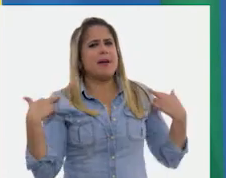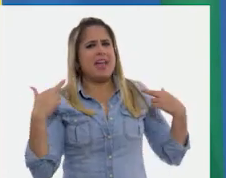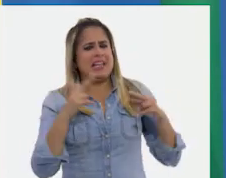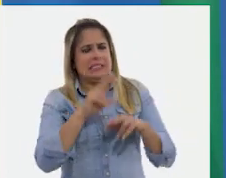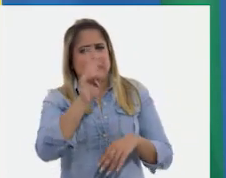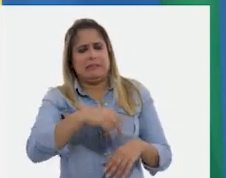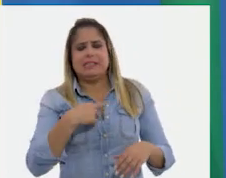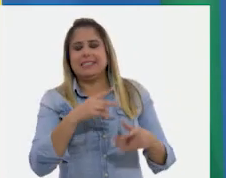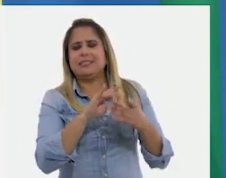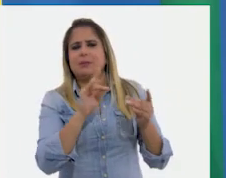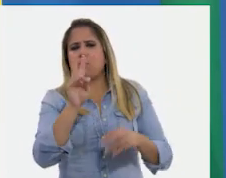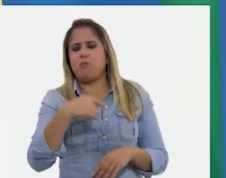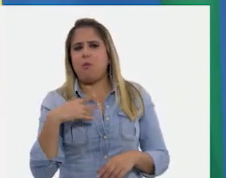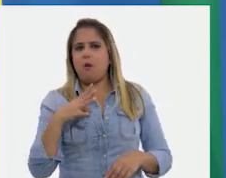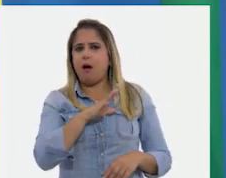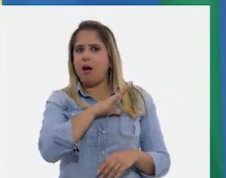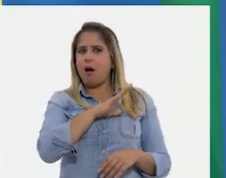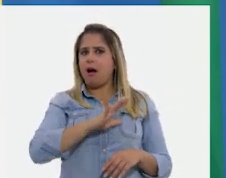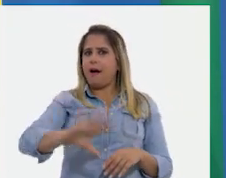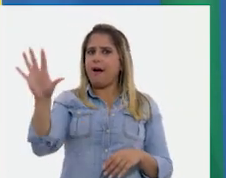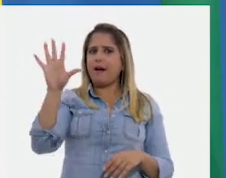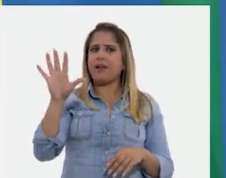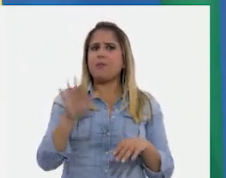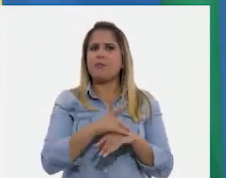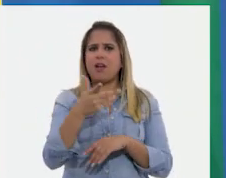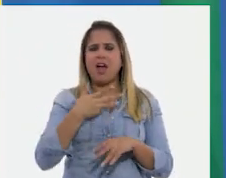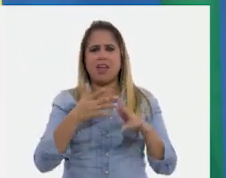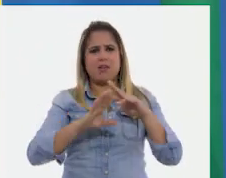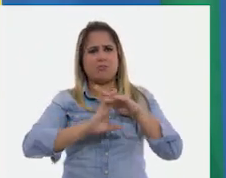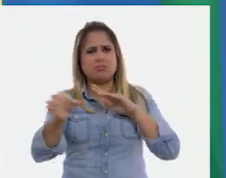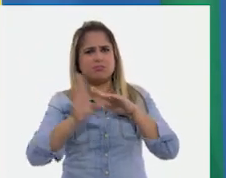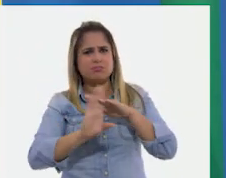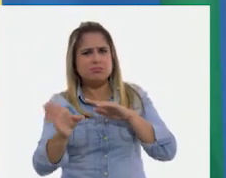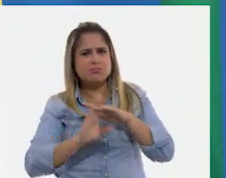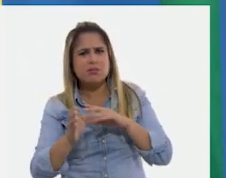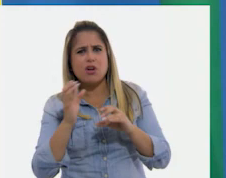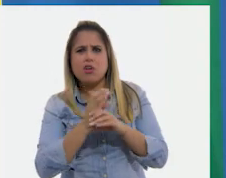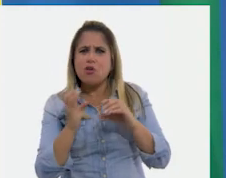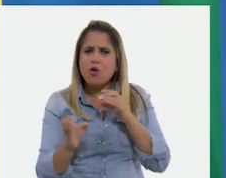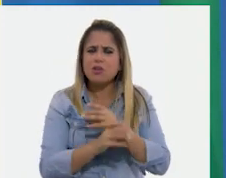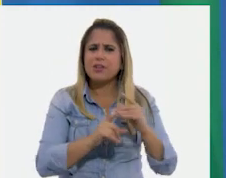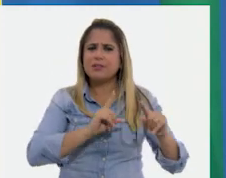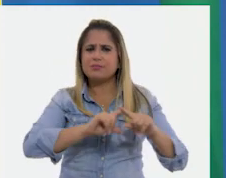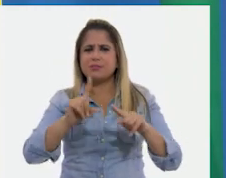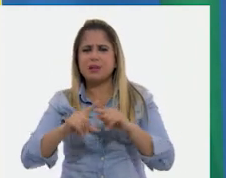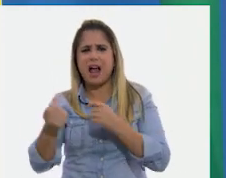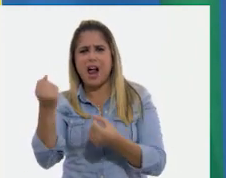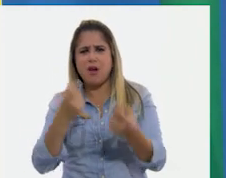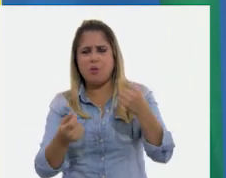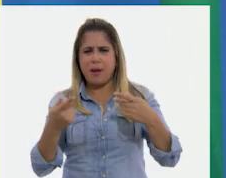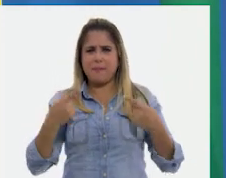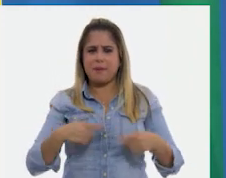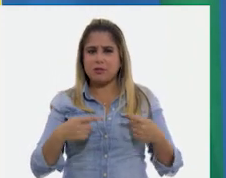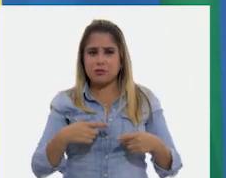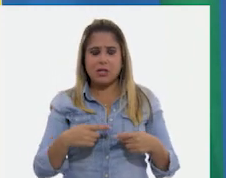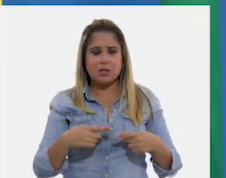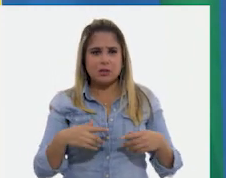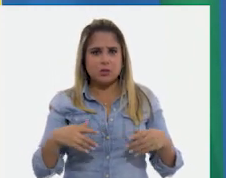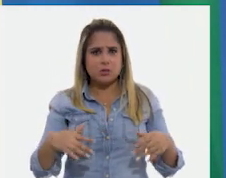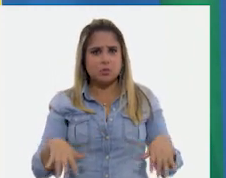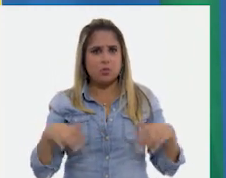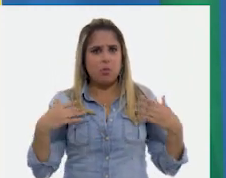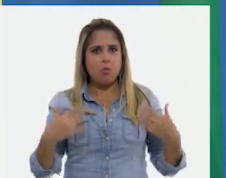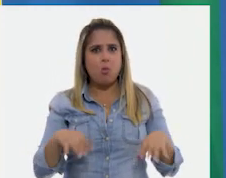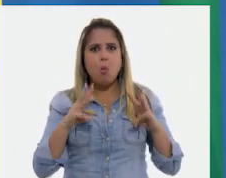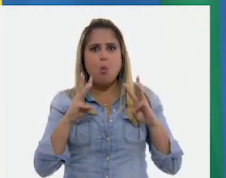impresionado porque, bueno, me han contado las experiencias migratorias mi familia y algunas de las personas también. Y créame que,